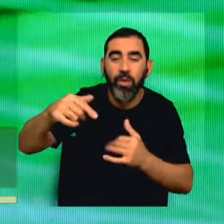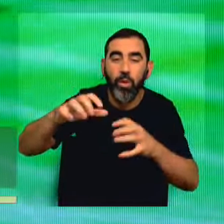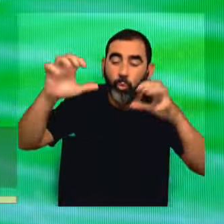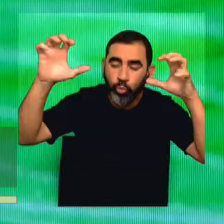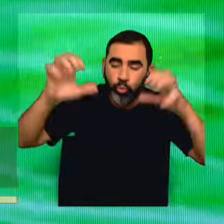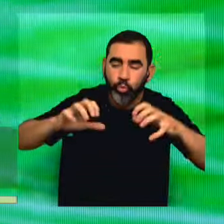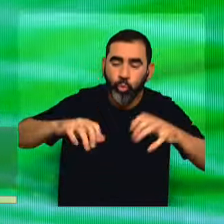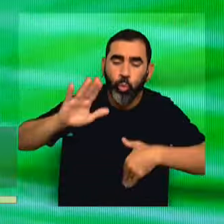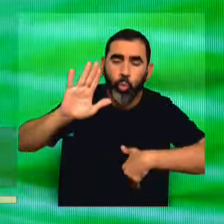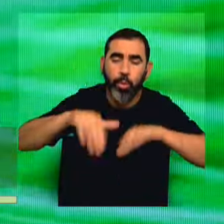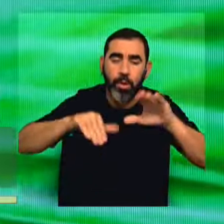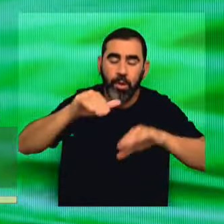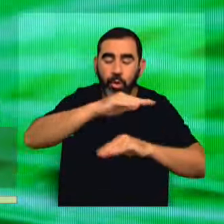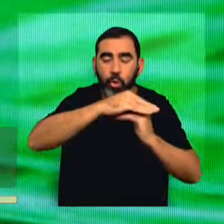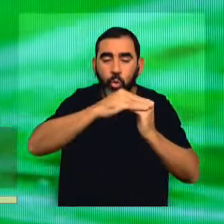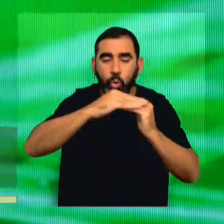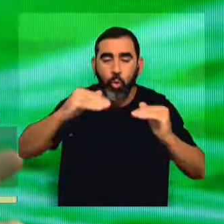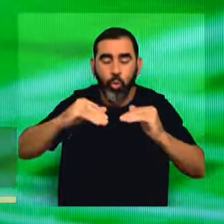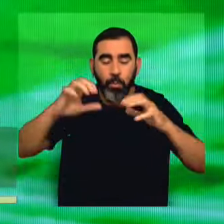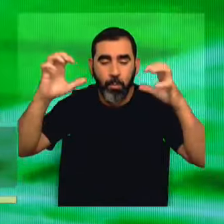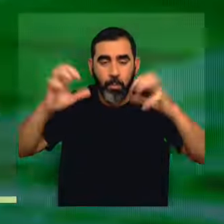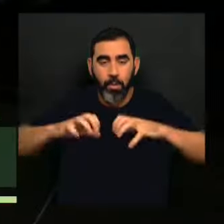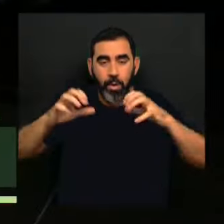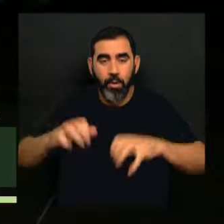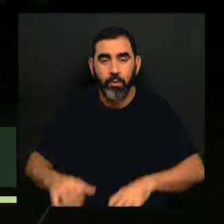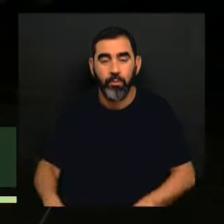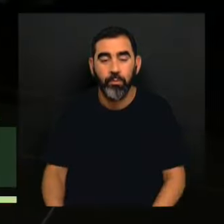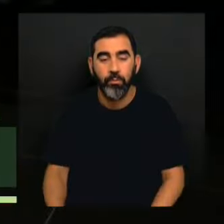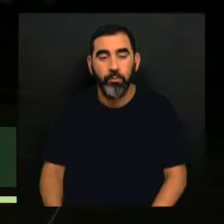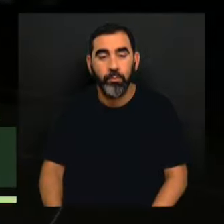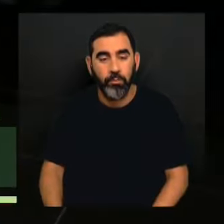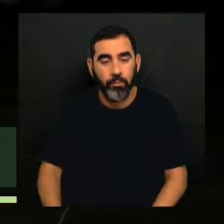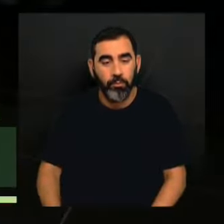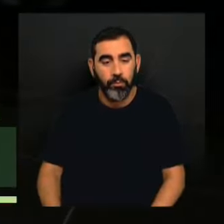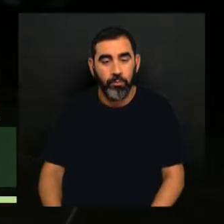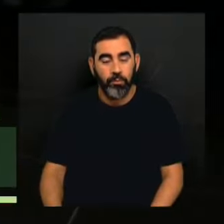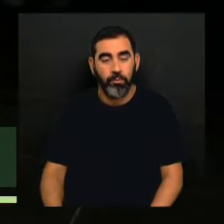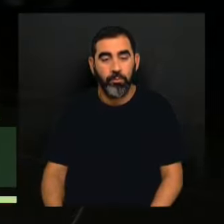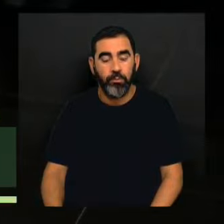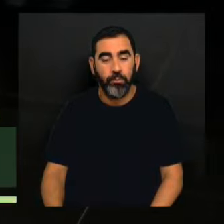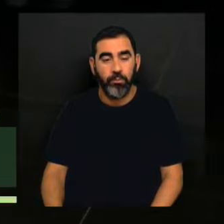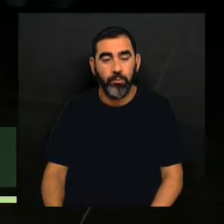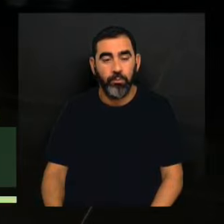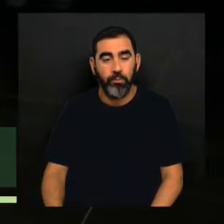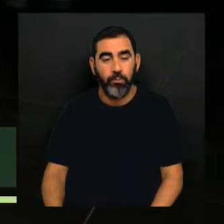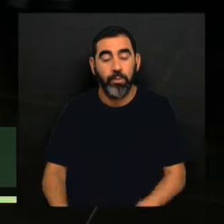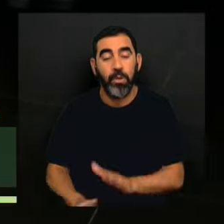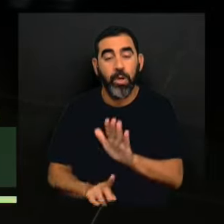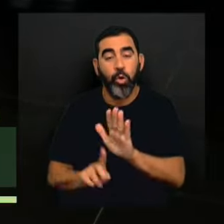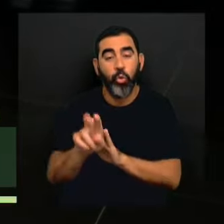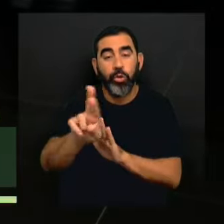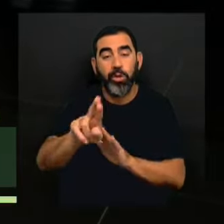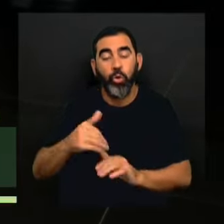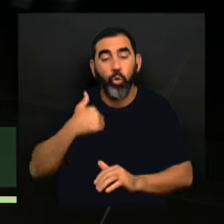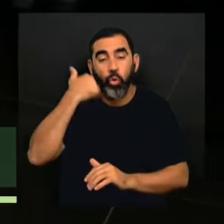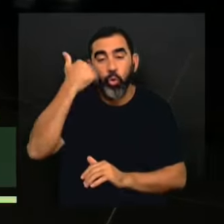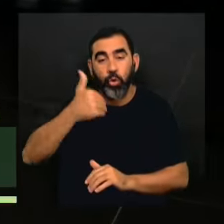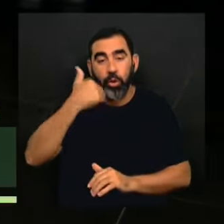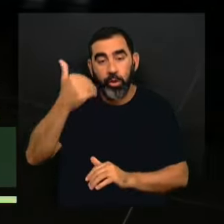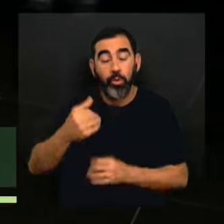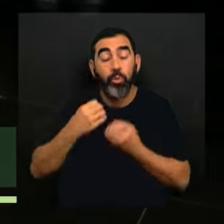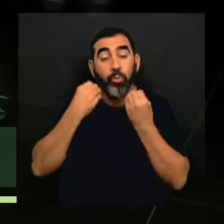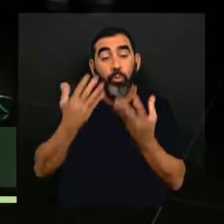encima lo normal o lluvias están pronosticadas lluvias este para el norte del río negro Porque estos dos fenómenos están ayudando